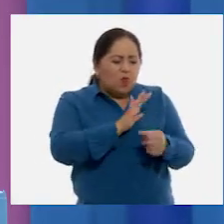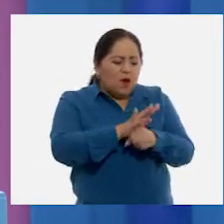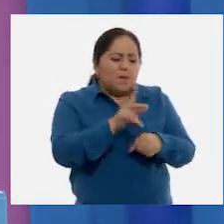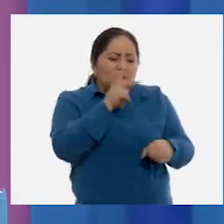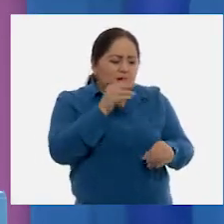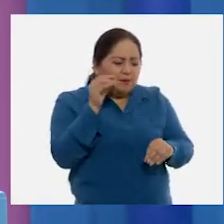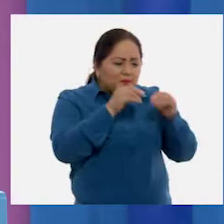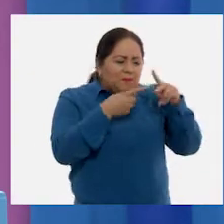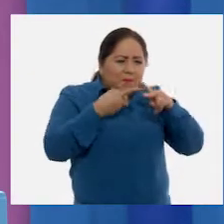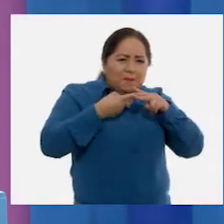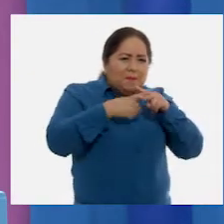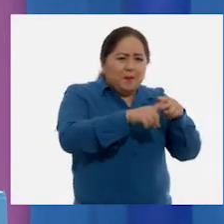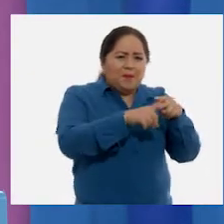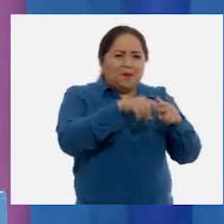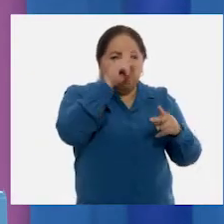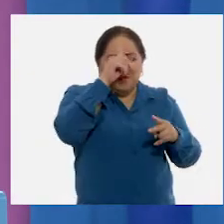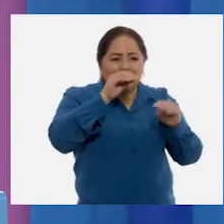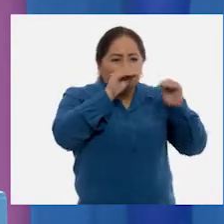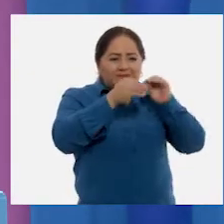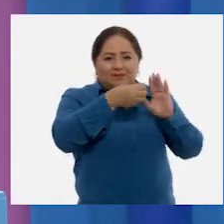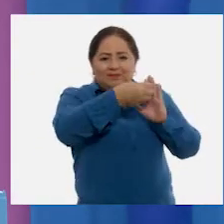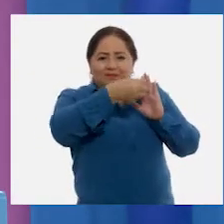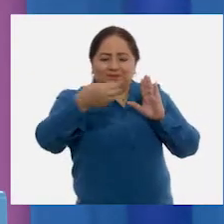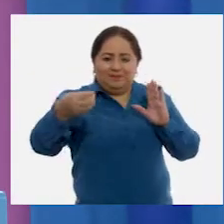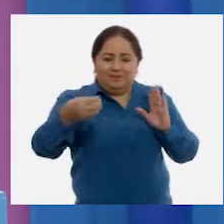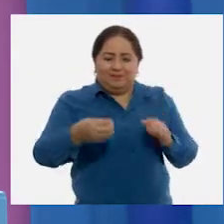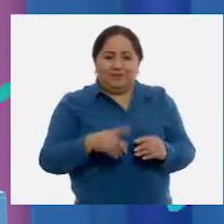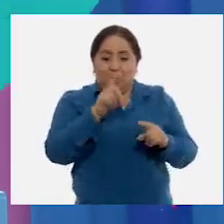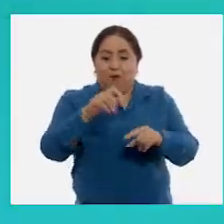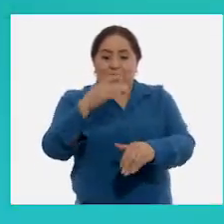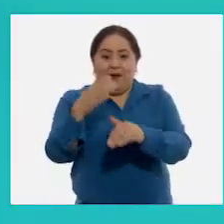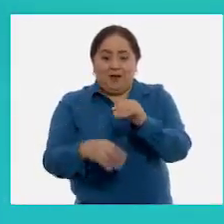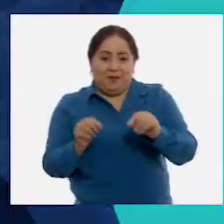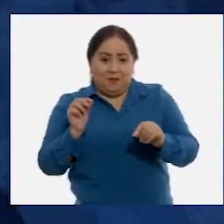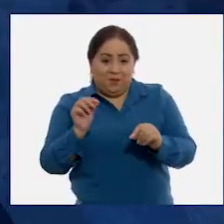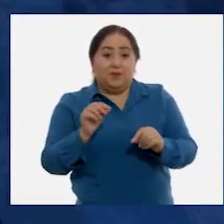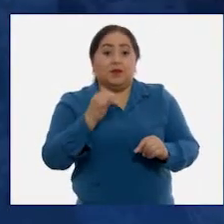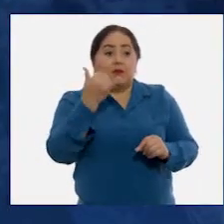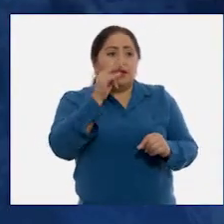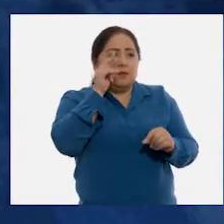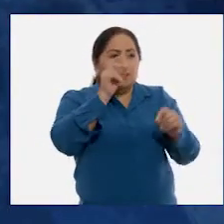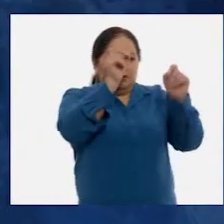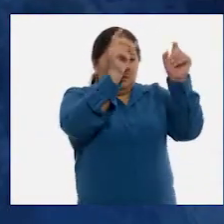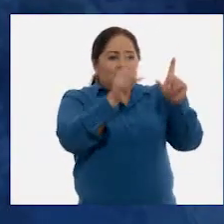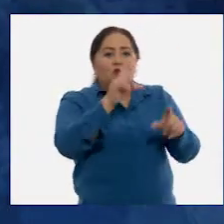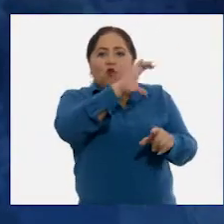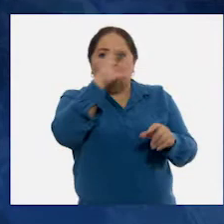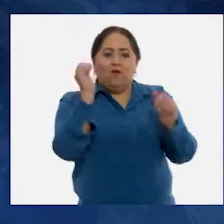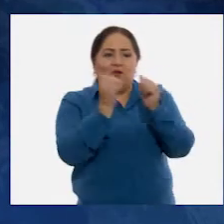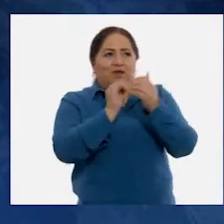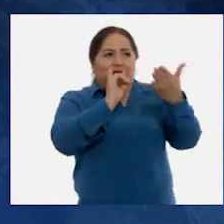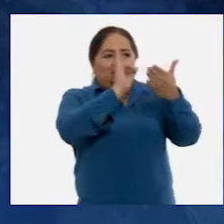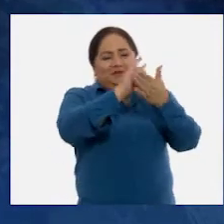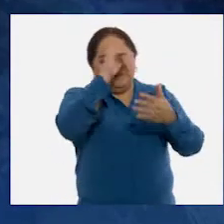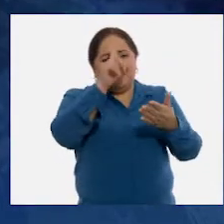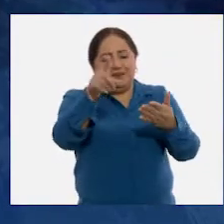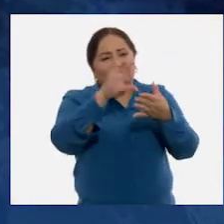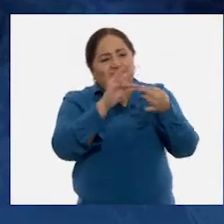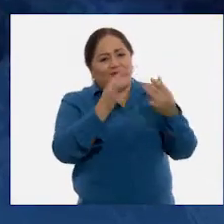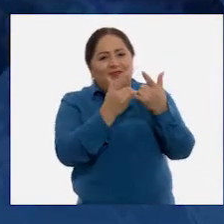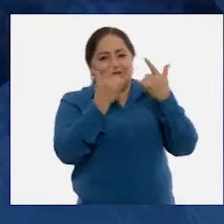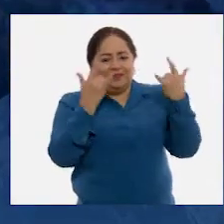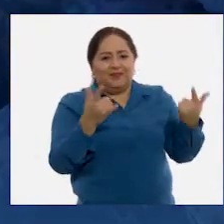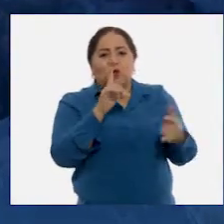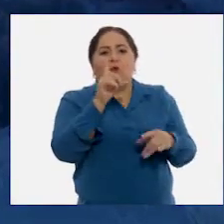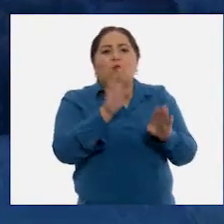al inicio, en el desarrollo y en el cierre. Y definan si usarán imágenes para ilustrar su relato y en qué parte